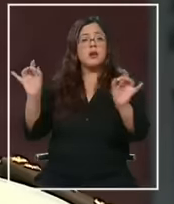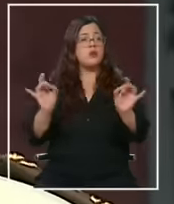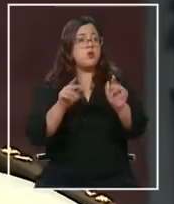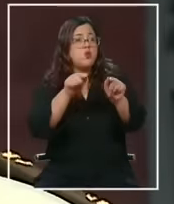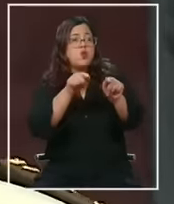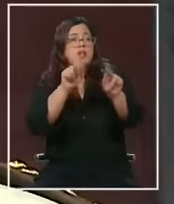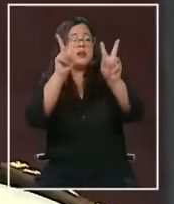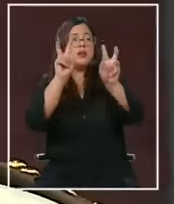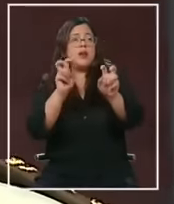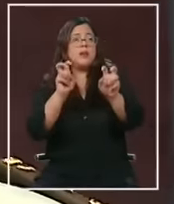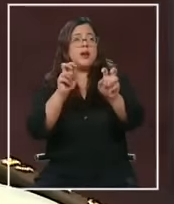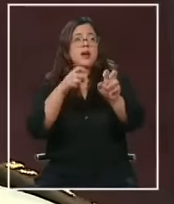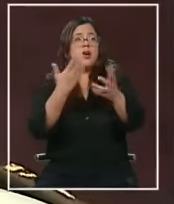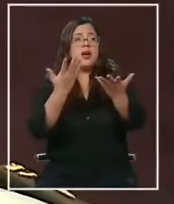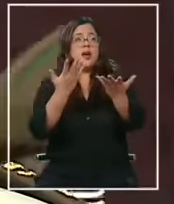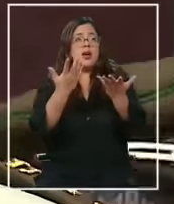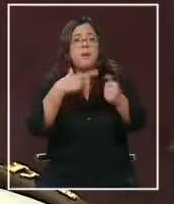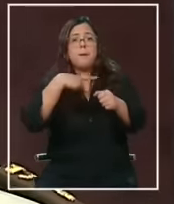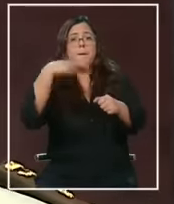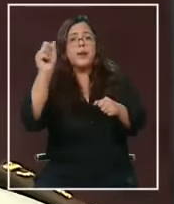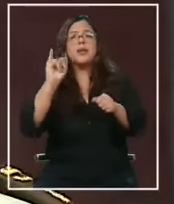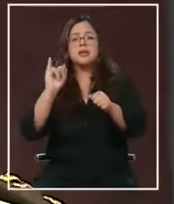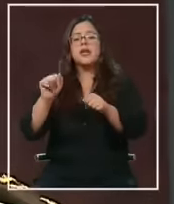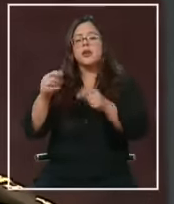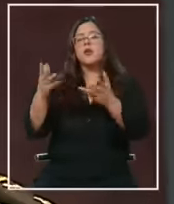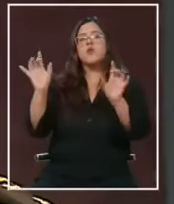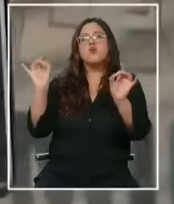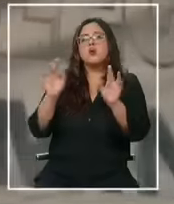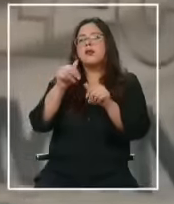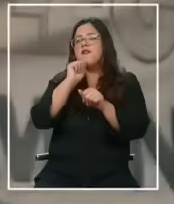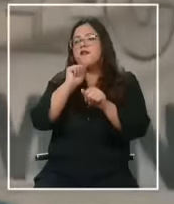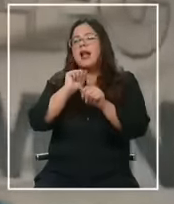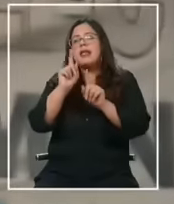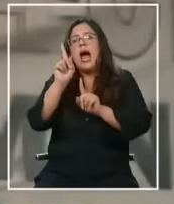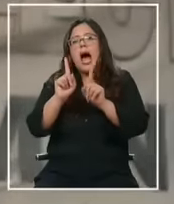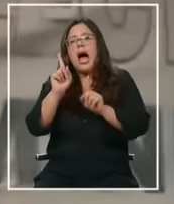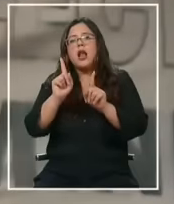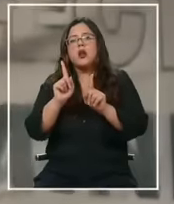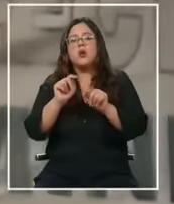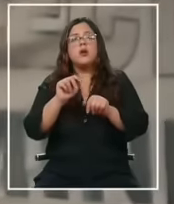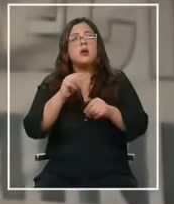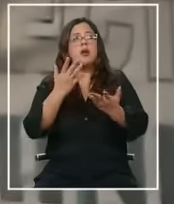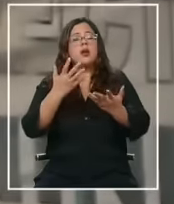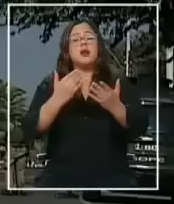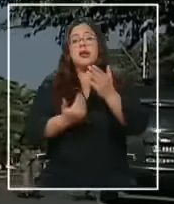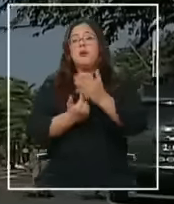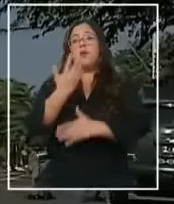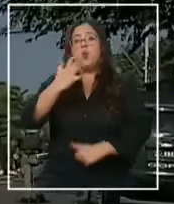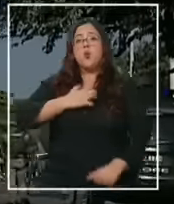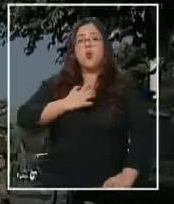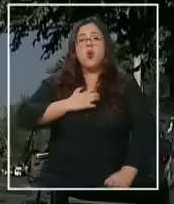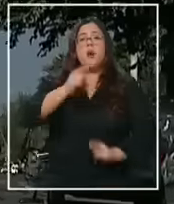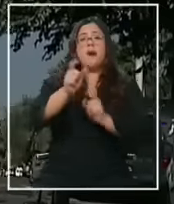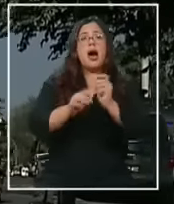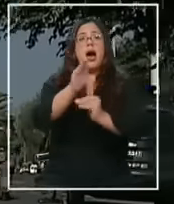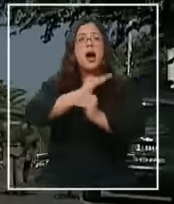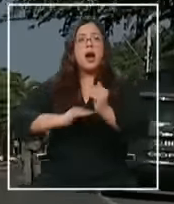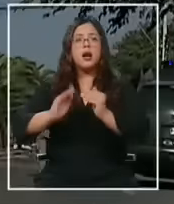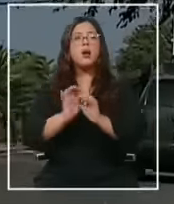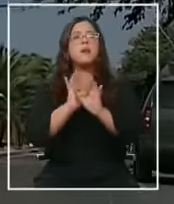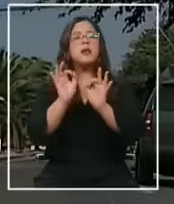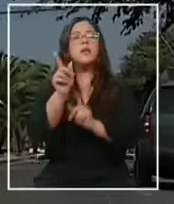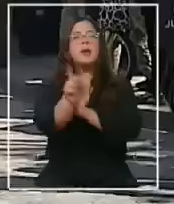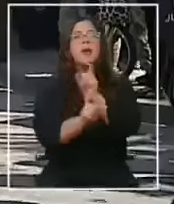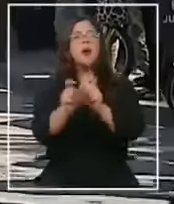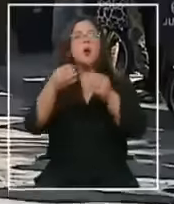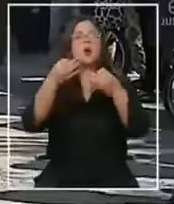arrancado. Es probable que hayan tenido alguna causa o algo pendiente. Mañana de terror para estos vecinos, pero especialmente para